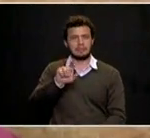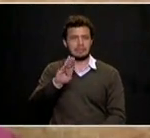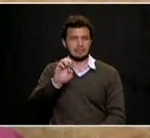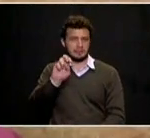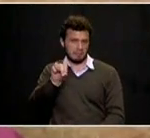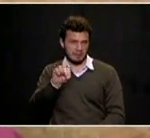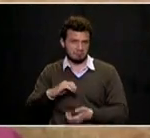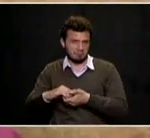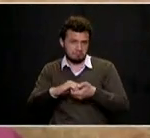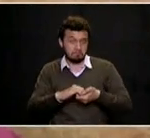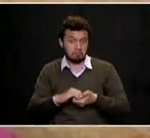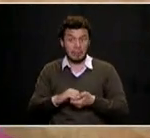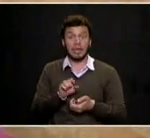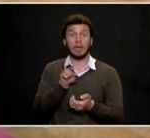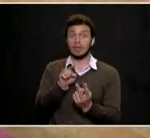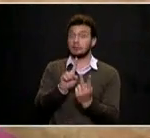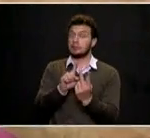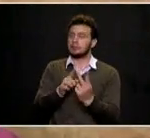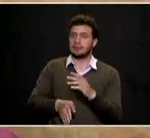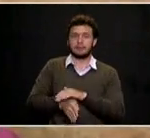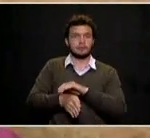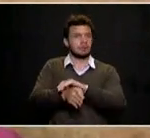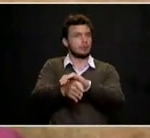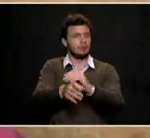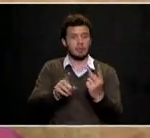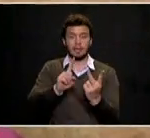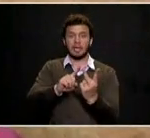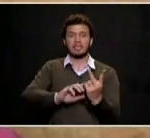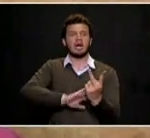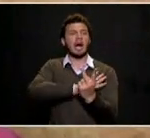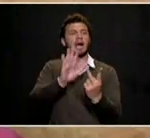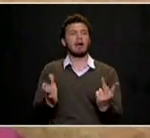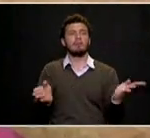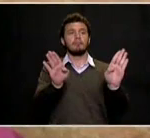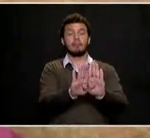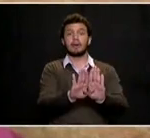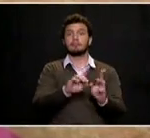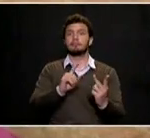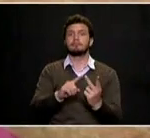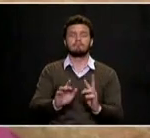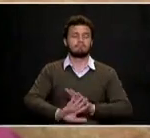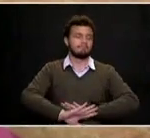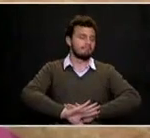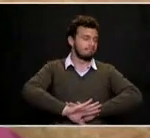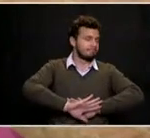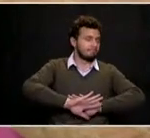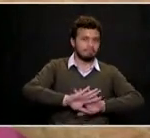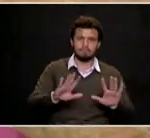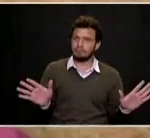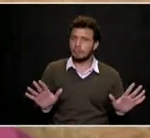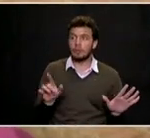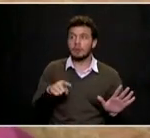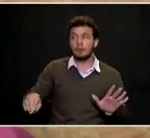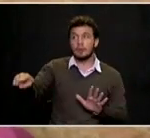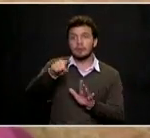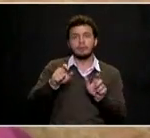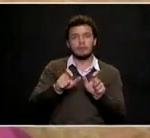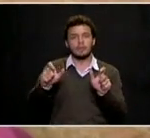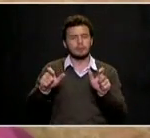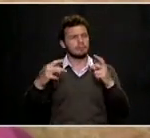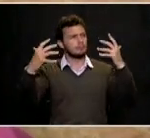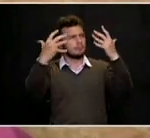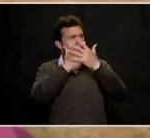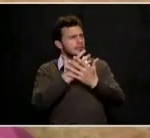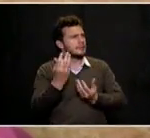hacer es mantenerla porque si se llega a eliminar esta empresa eso ocasiona un trauma mientras se